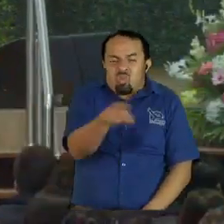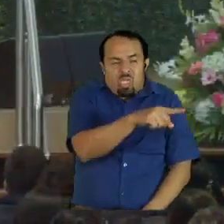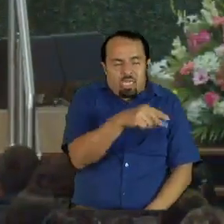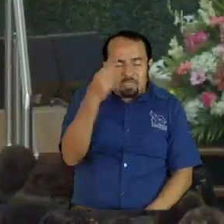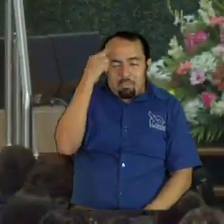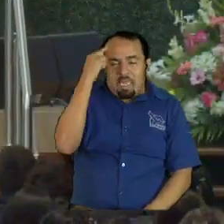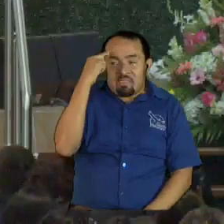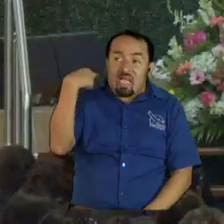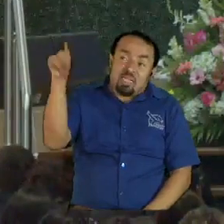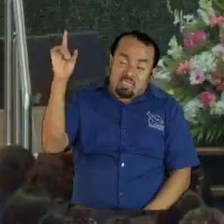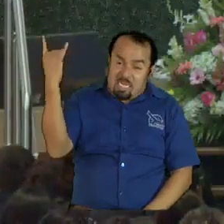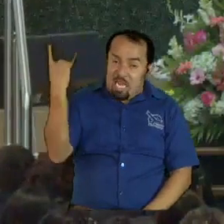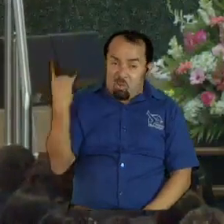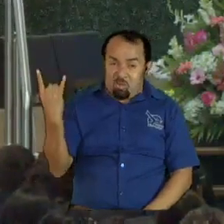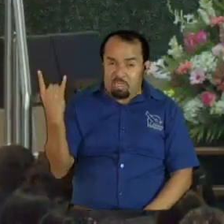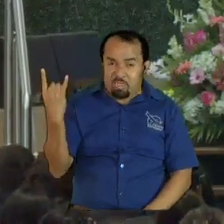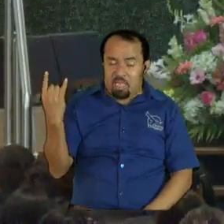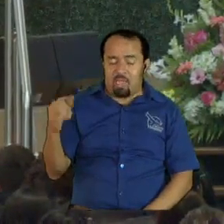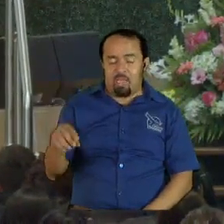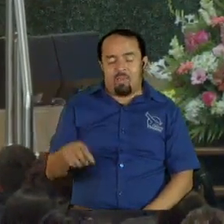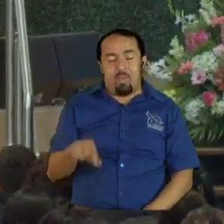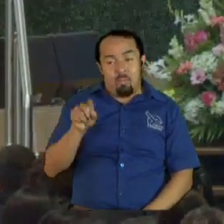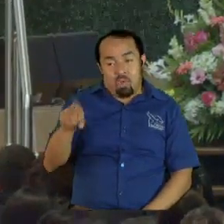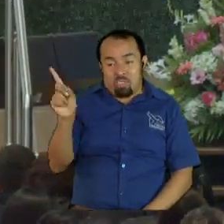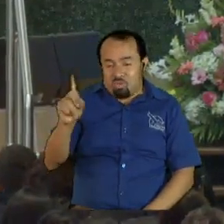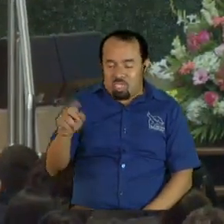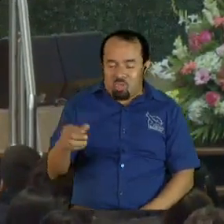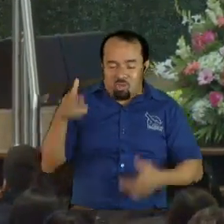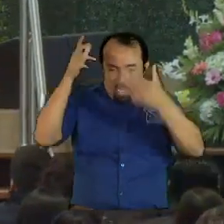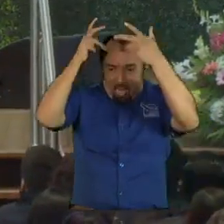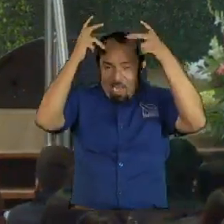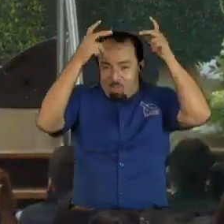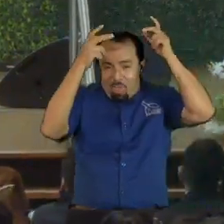la universidad, ¿con qué razón no se ha graduado?